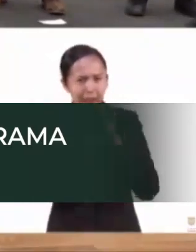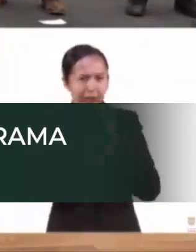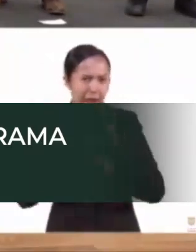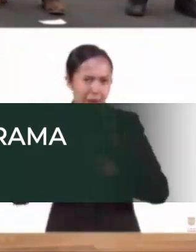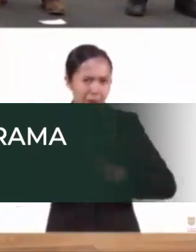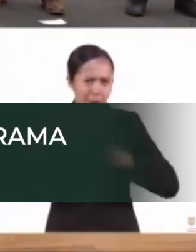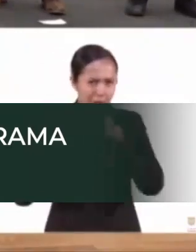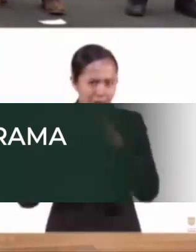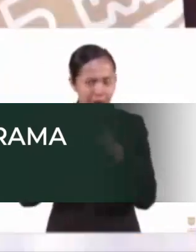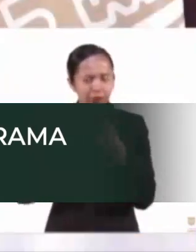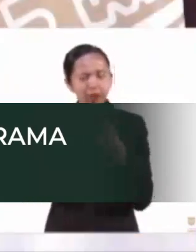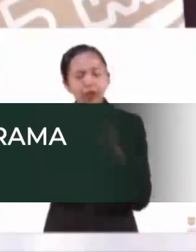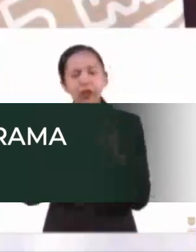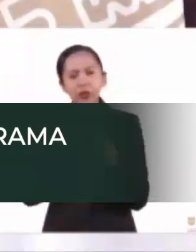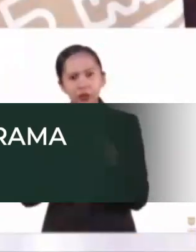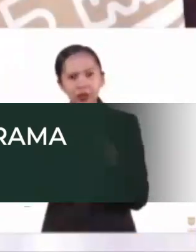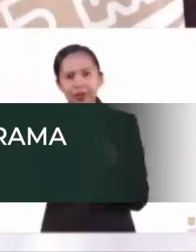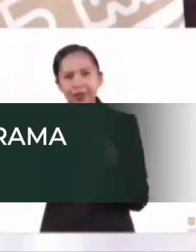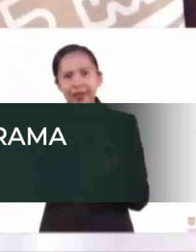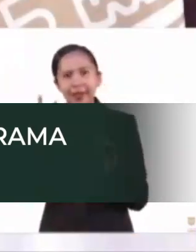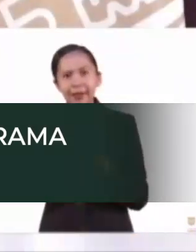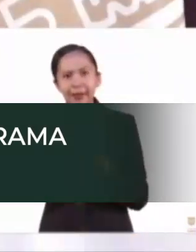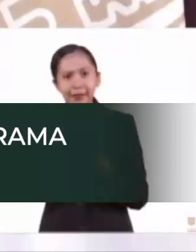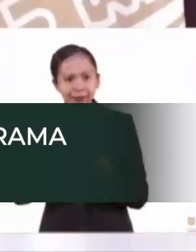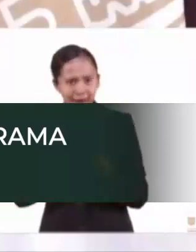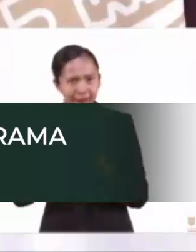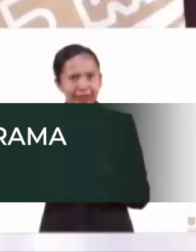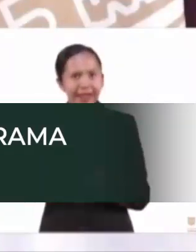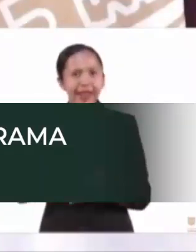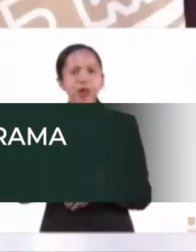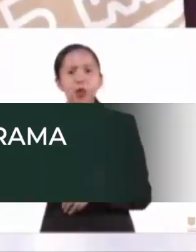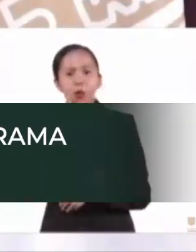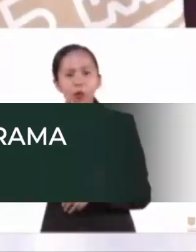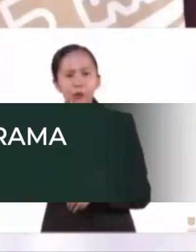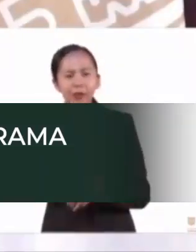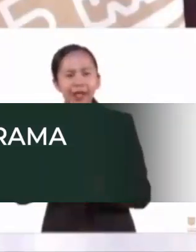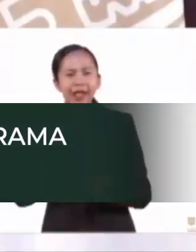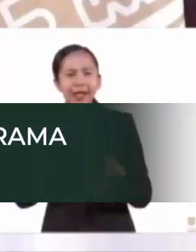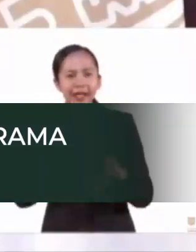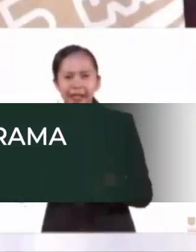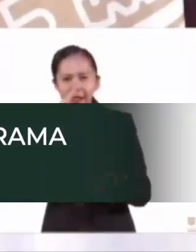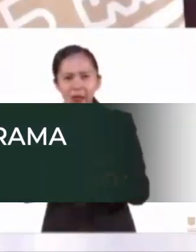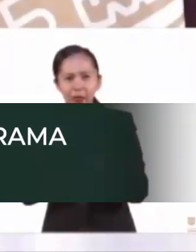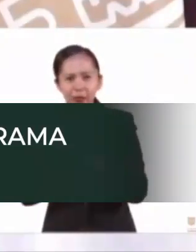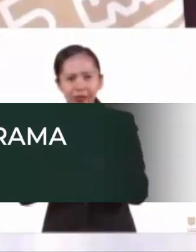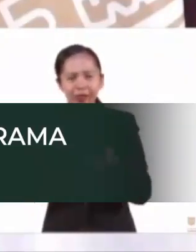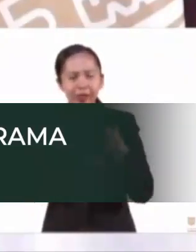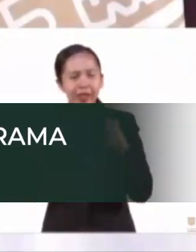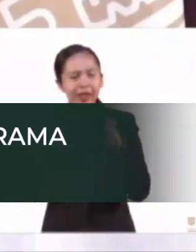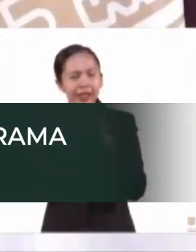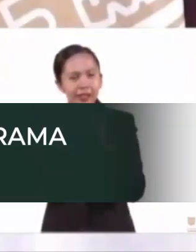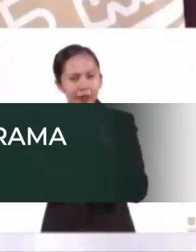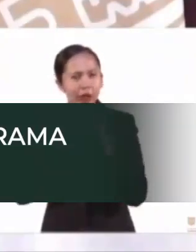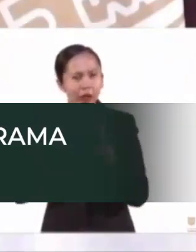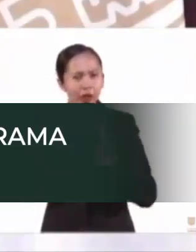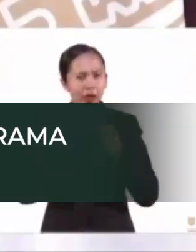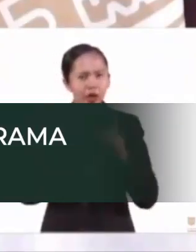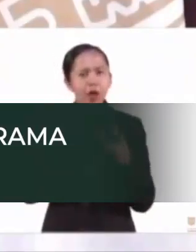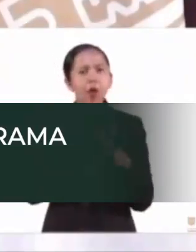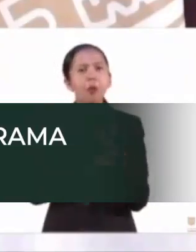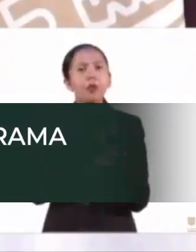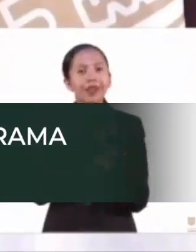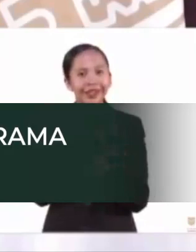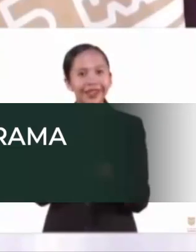México y el Instituto del Deporte, en la que principalmente se habló del programa Bienestar en tu Colonia. Detallaron que